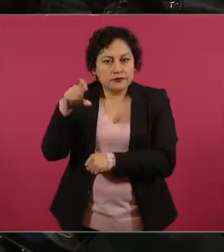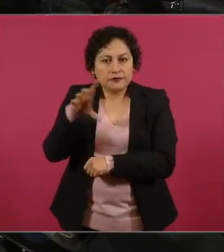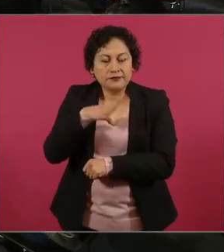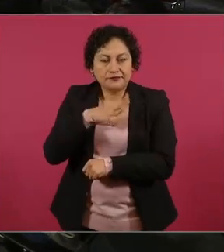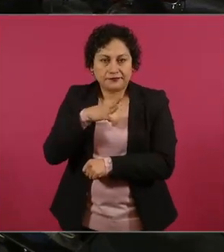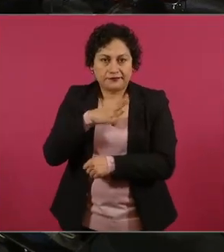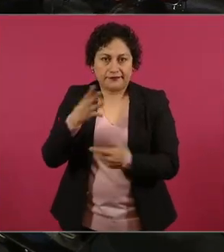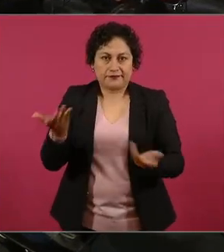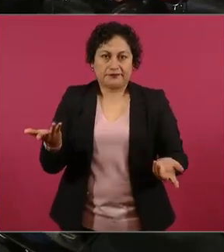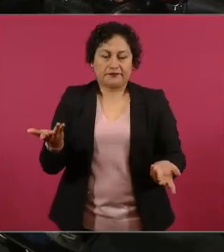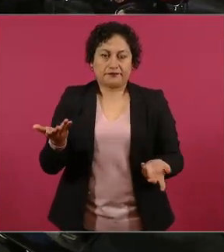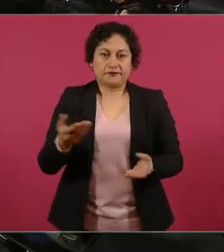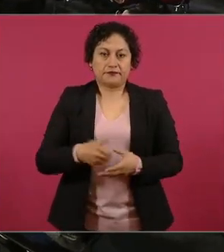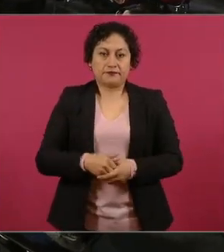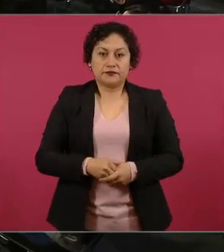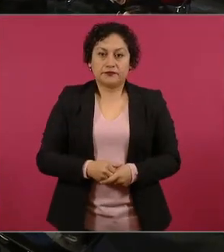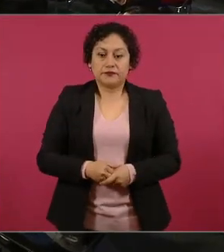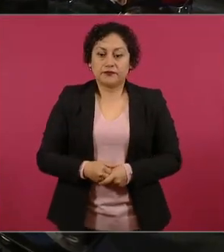Y